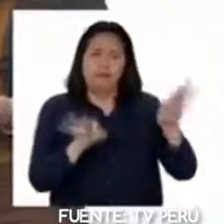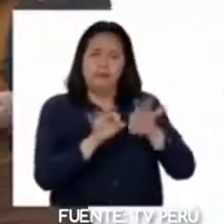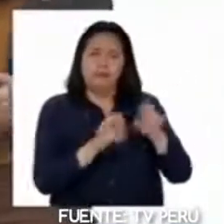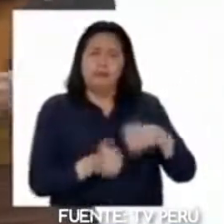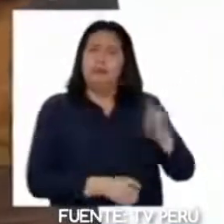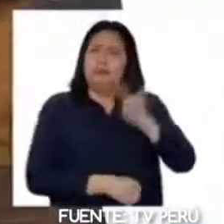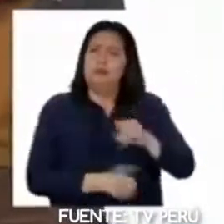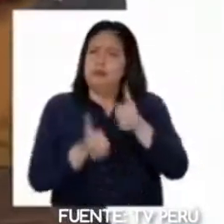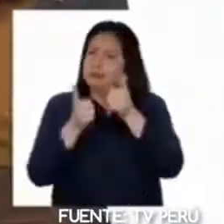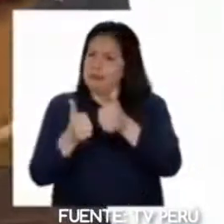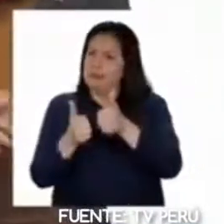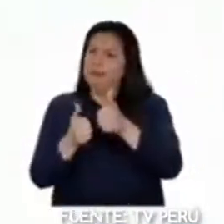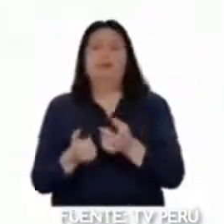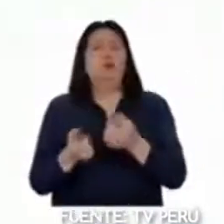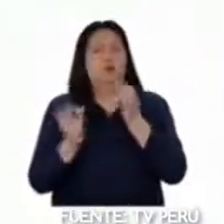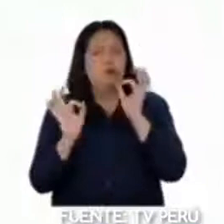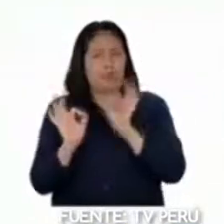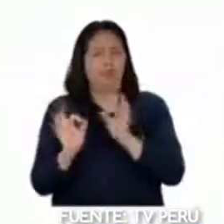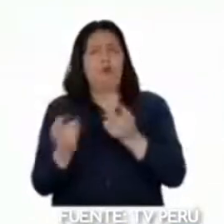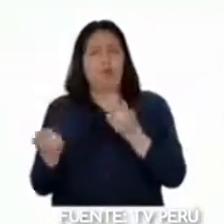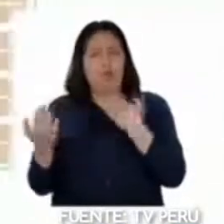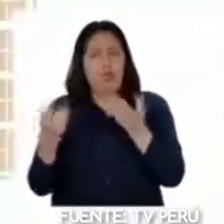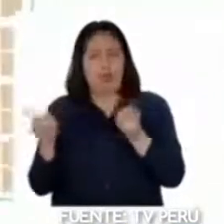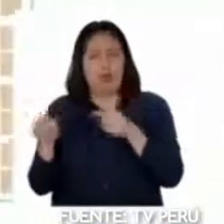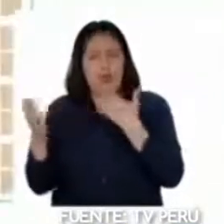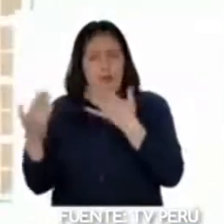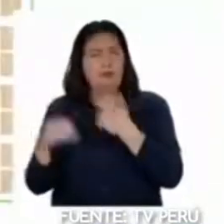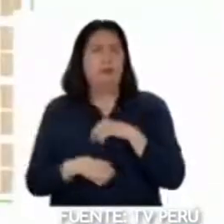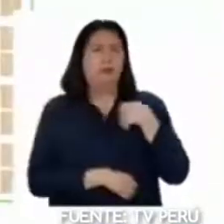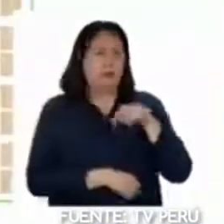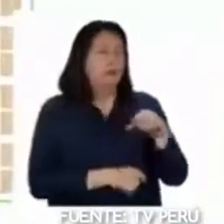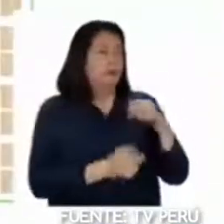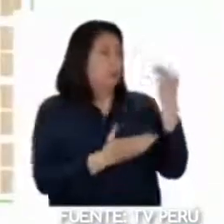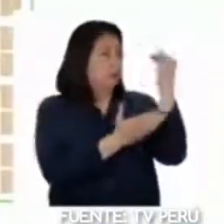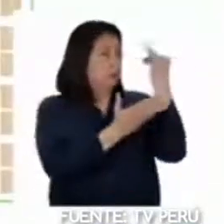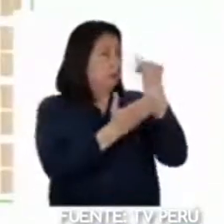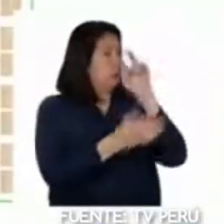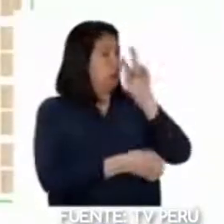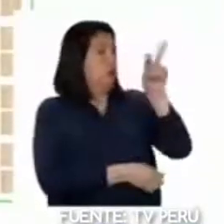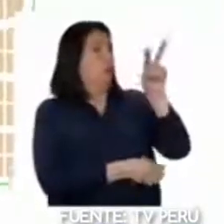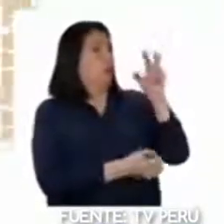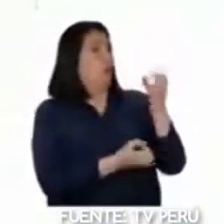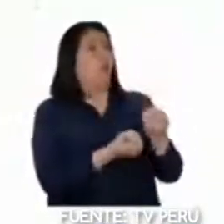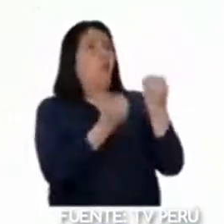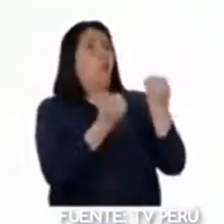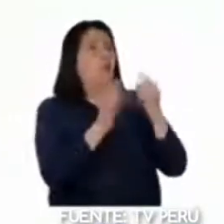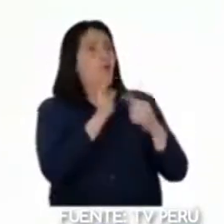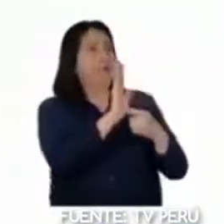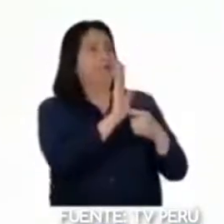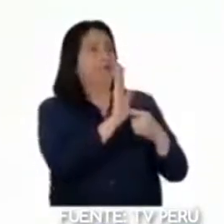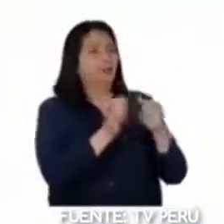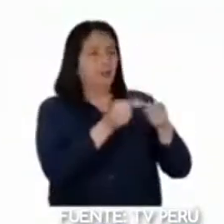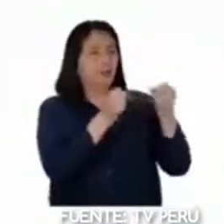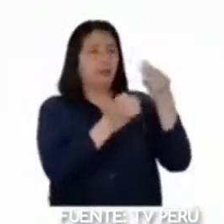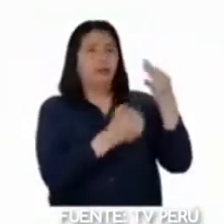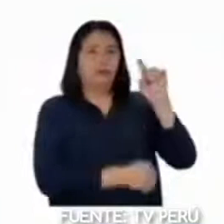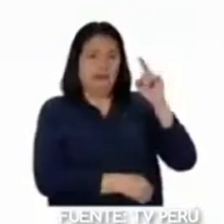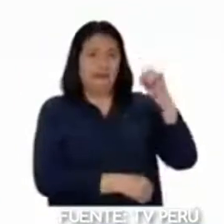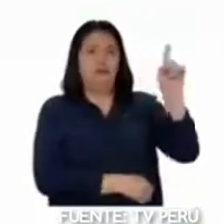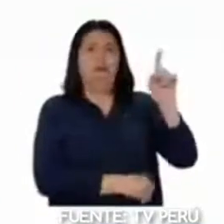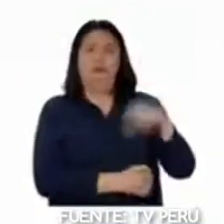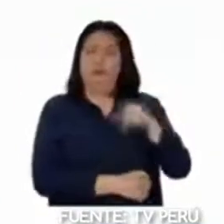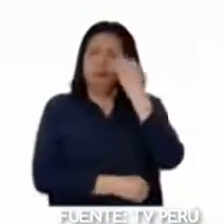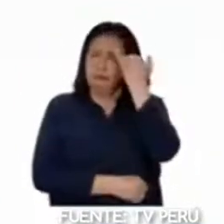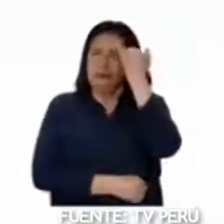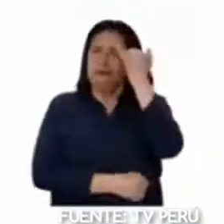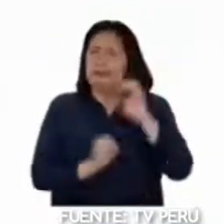forma pertinente al expresarnos. Reconocimos a través de ilustraciones cómo se representa este número y finalmente, para que